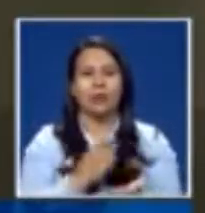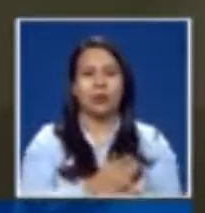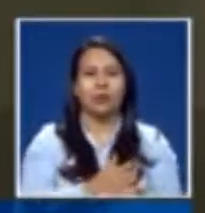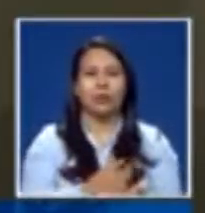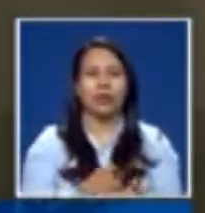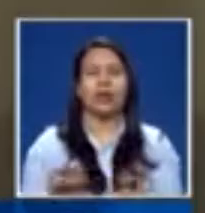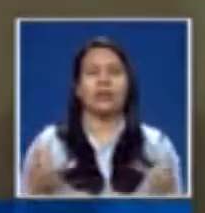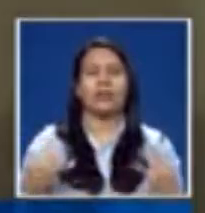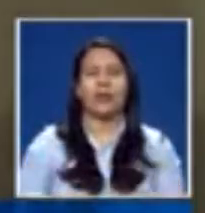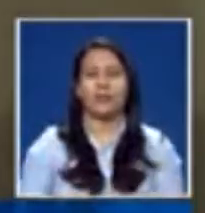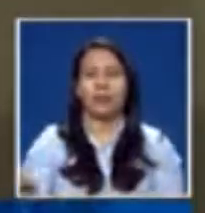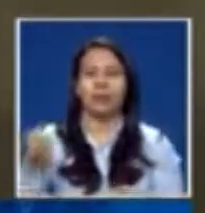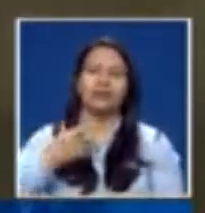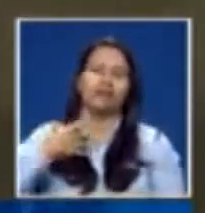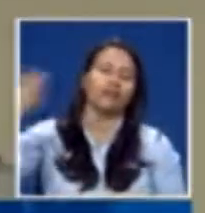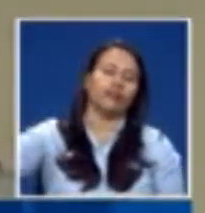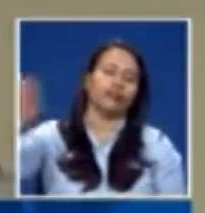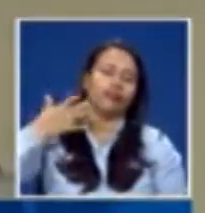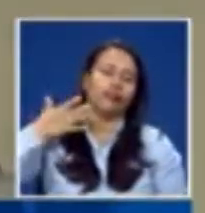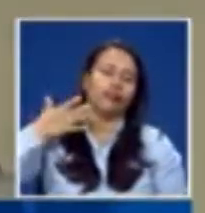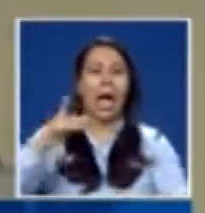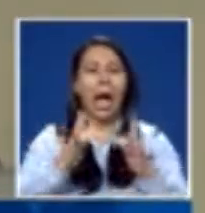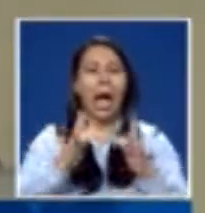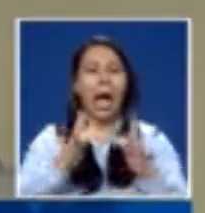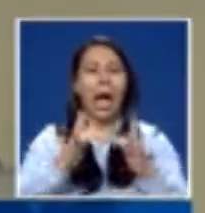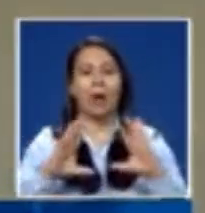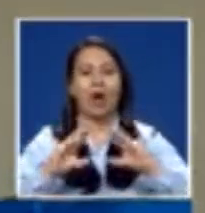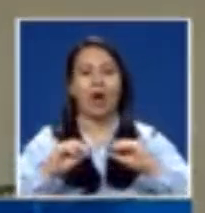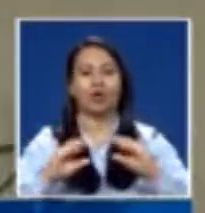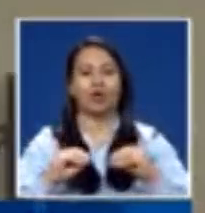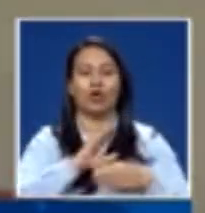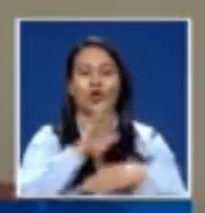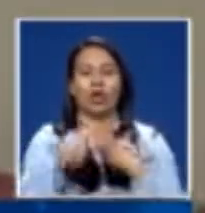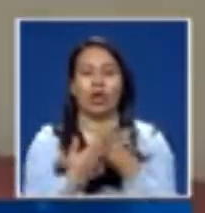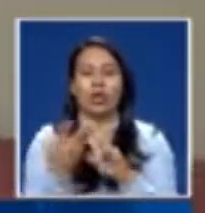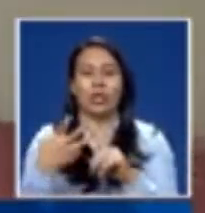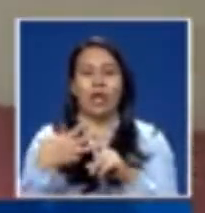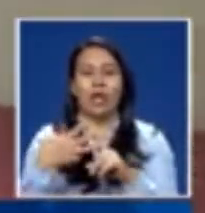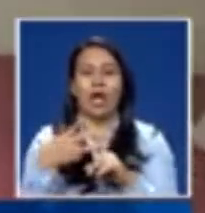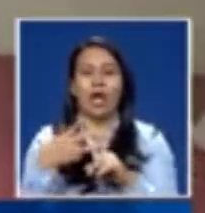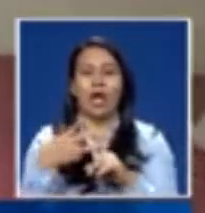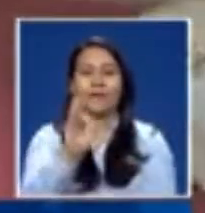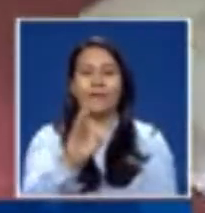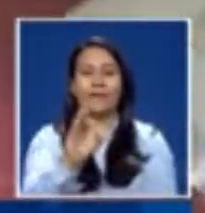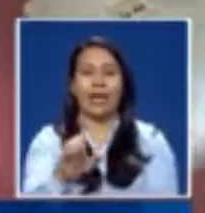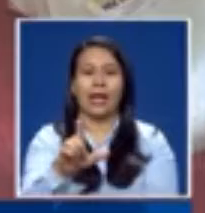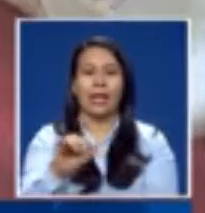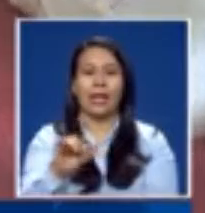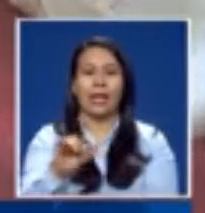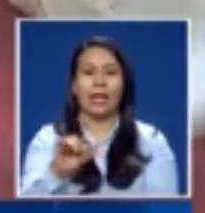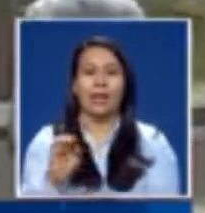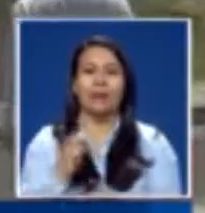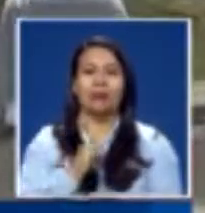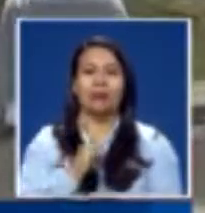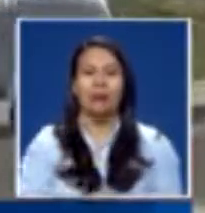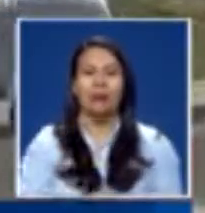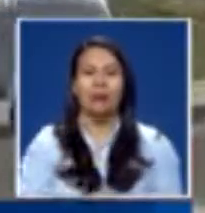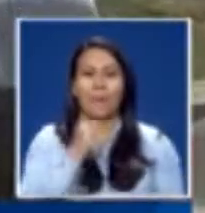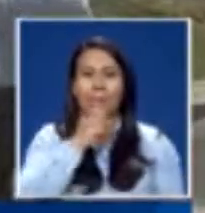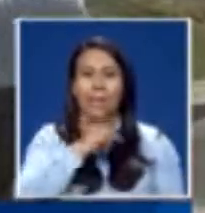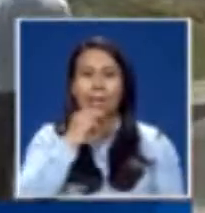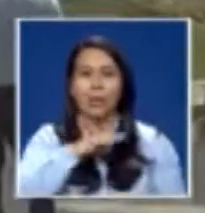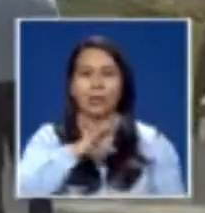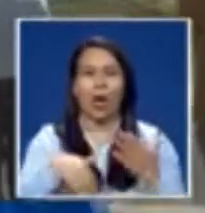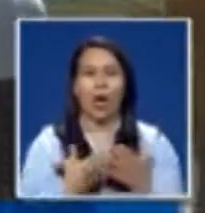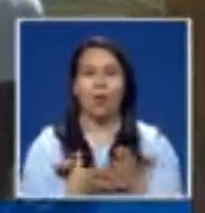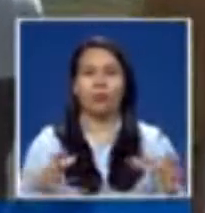Además, cuentan con acondicionadores de aire, camas, colchones y conexión a internet. Felipe Farfán, del municipio de Manta, indicó que aquí se albergará